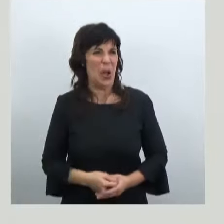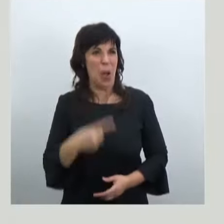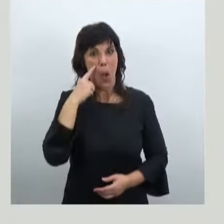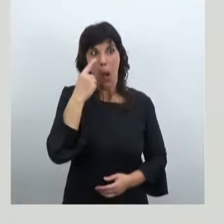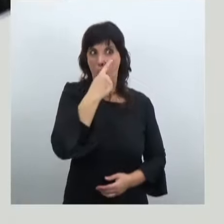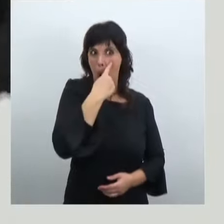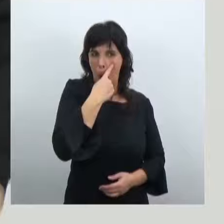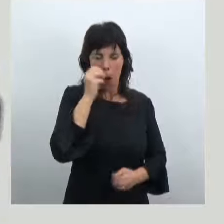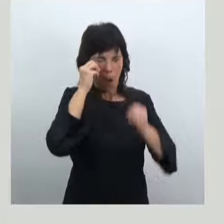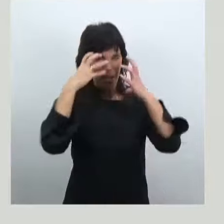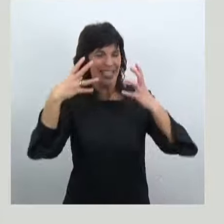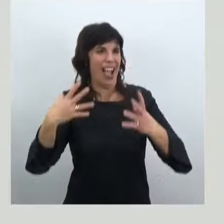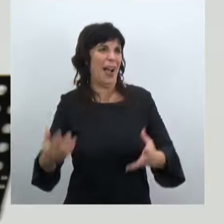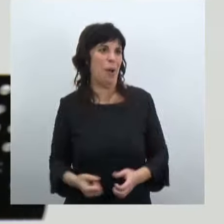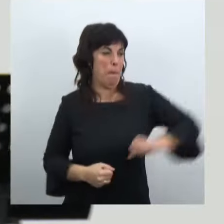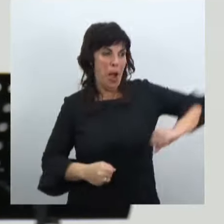codo, cambia de codo.